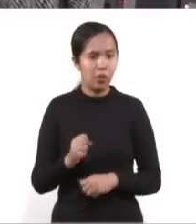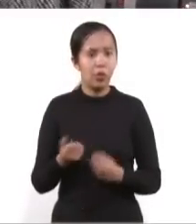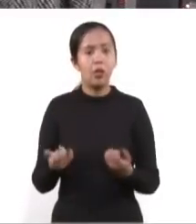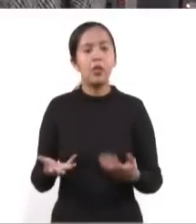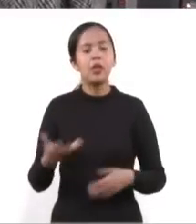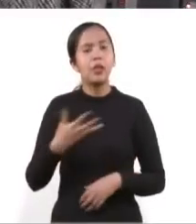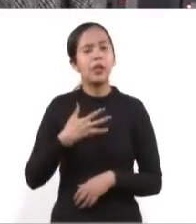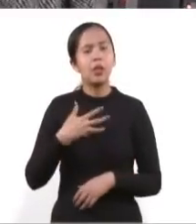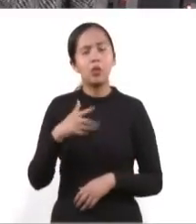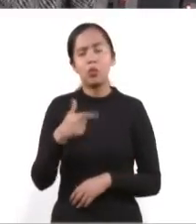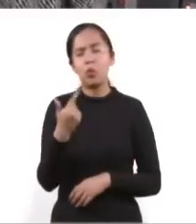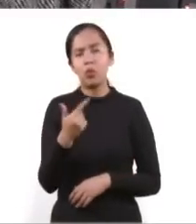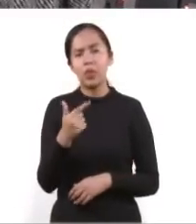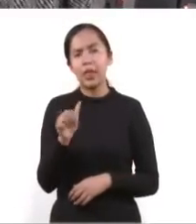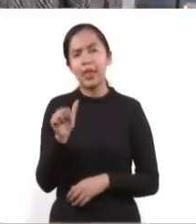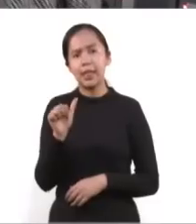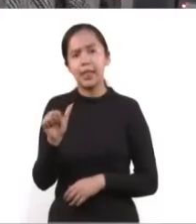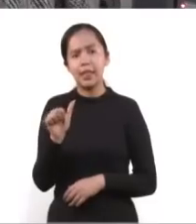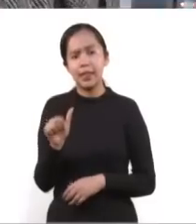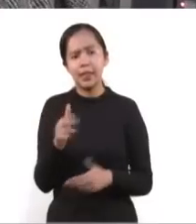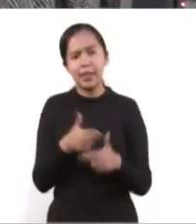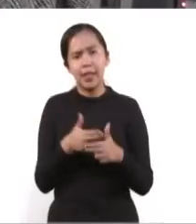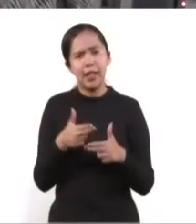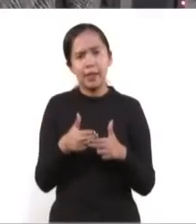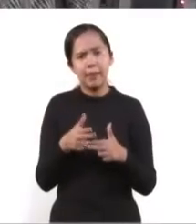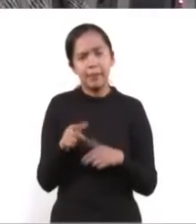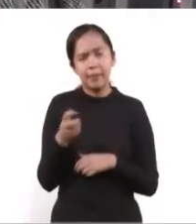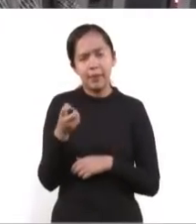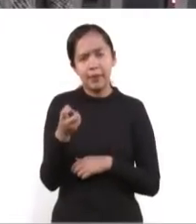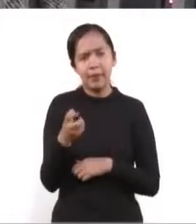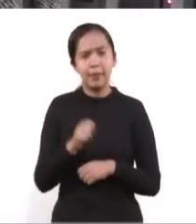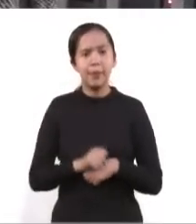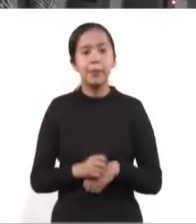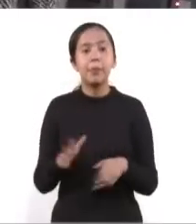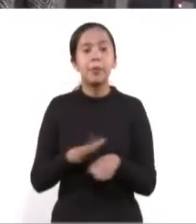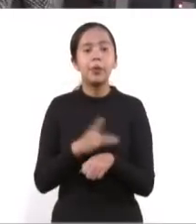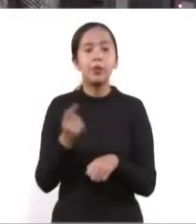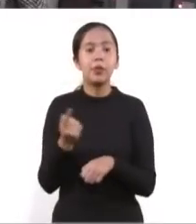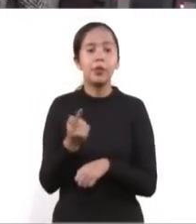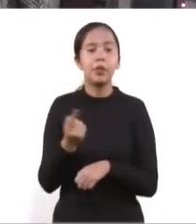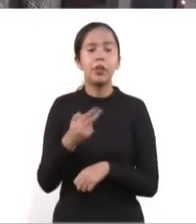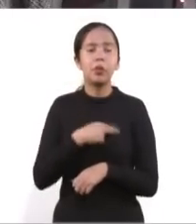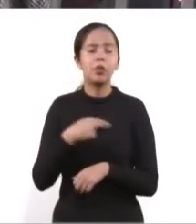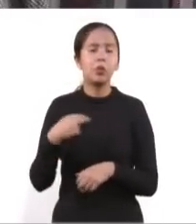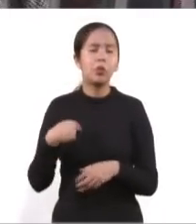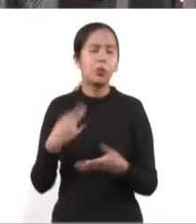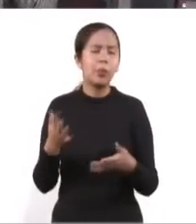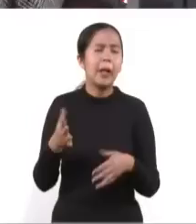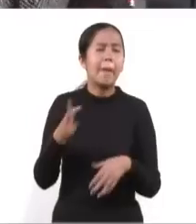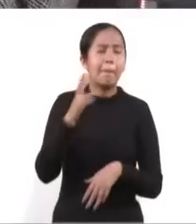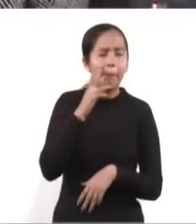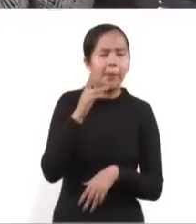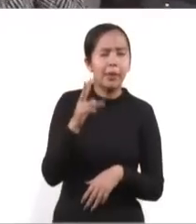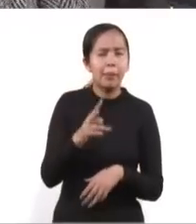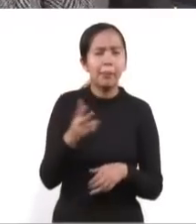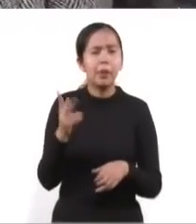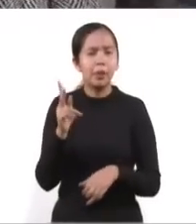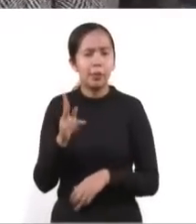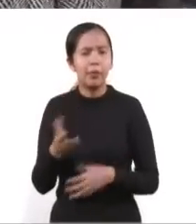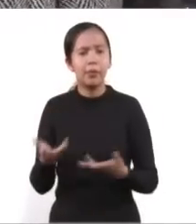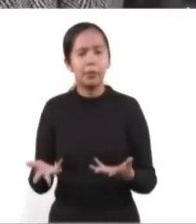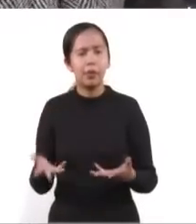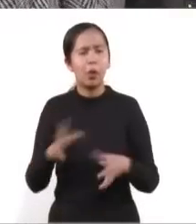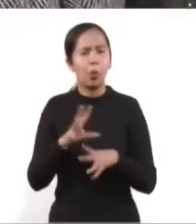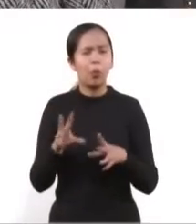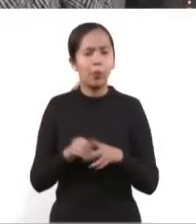12, 16 y hasta ahí. Bueno, porque las distribuimos en las ciudades para temas de regulación. Aquí la ventaja está en este lugar y es el